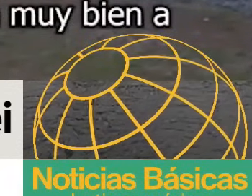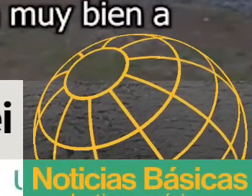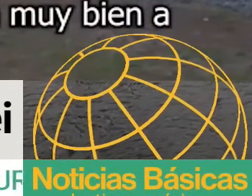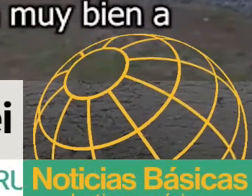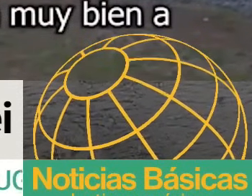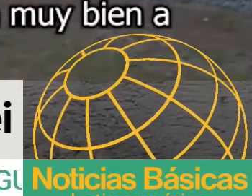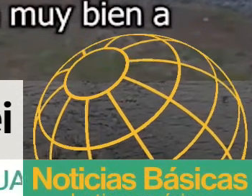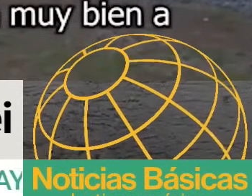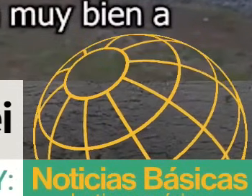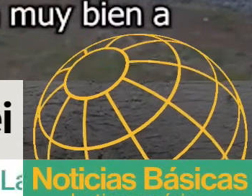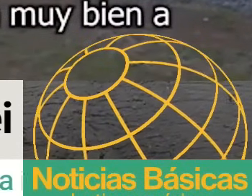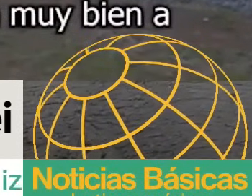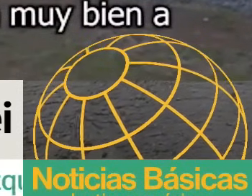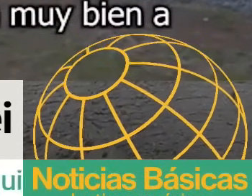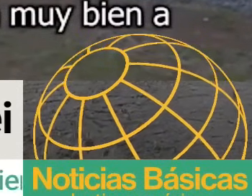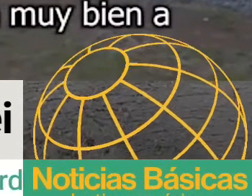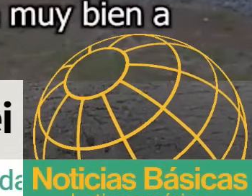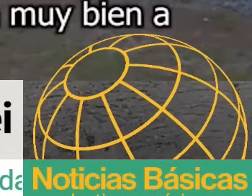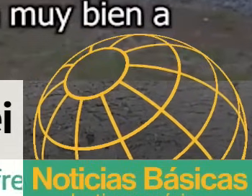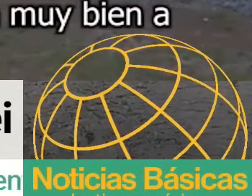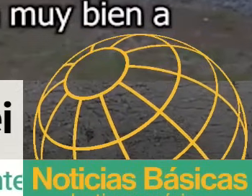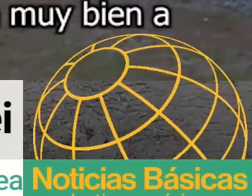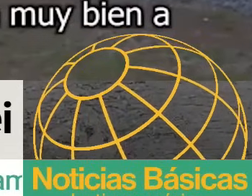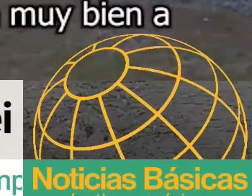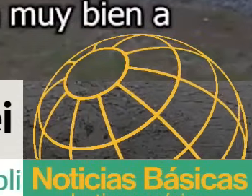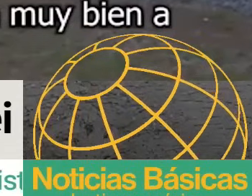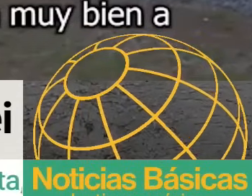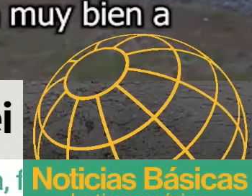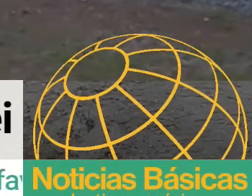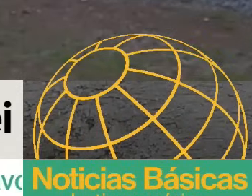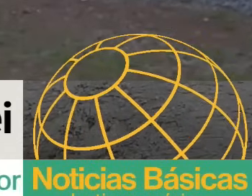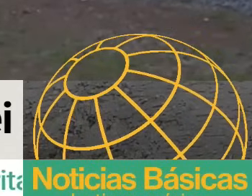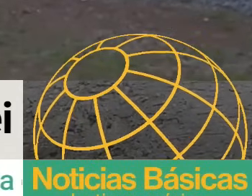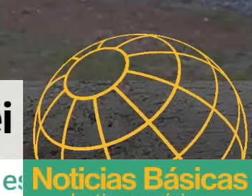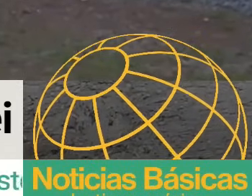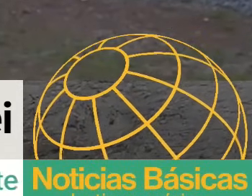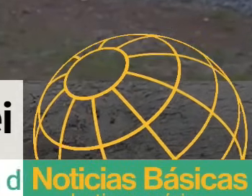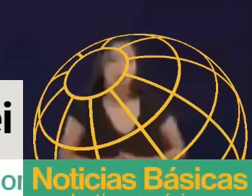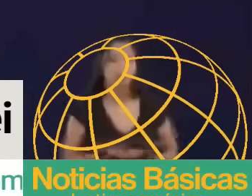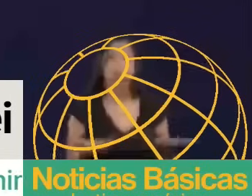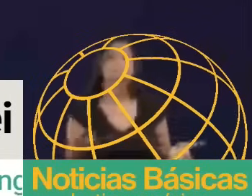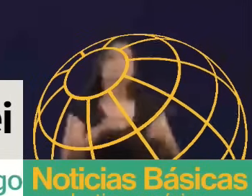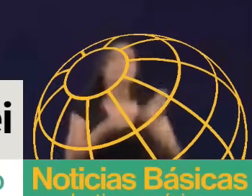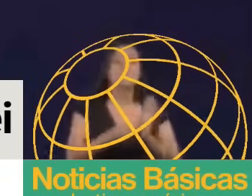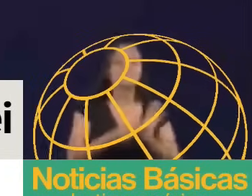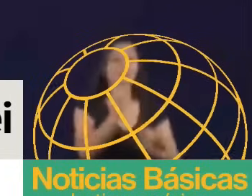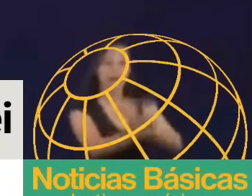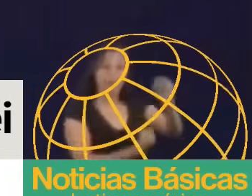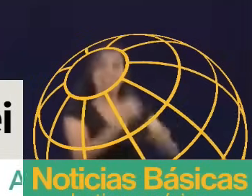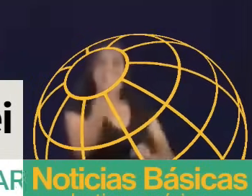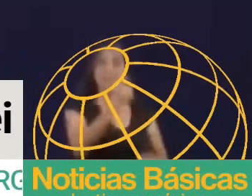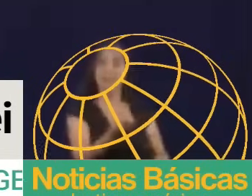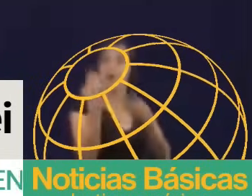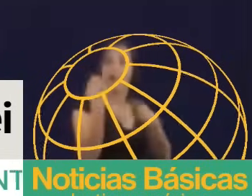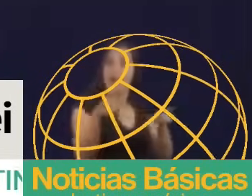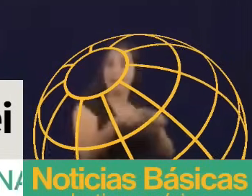chaer titular de la agencia de transformación de empresas del gobierno de emiley ha explicado la privatización de esta empresa Estatal que la empresa Bel grano cargas tal